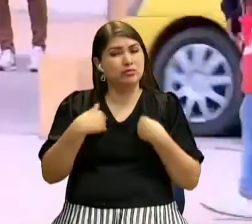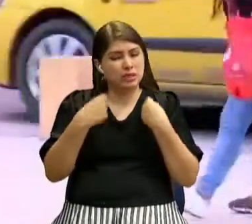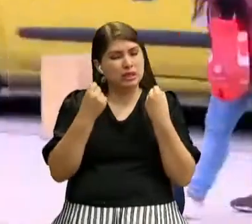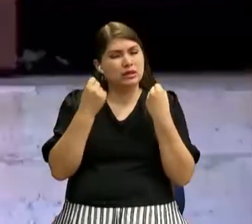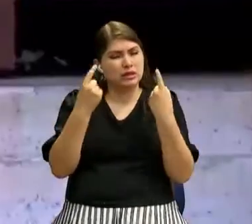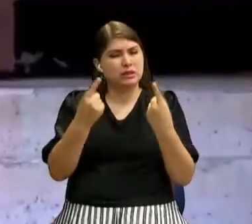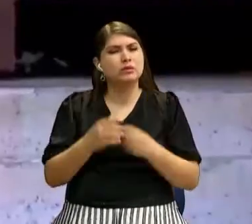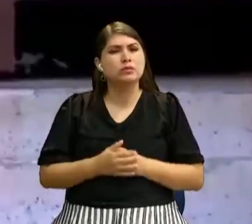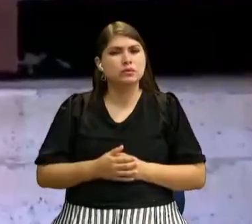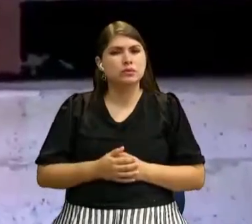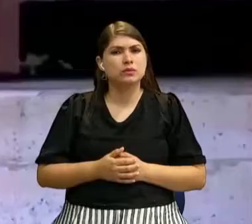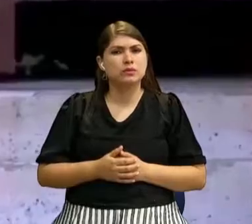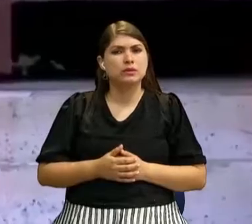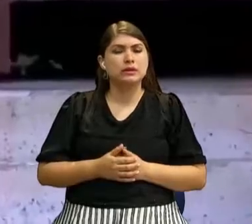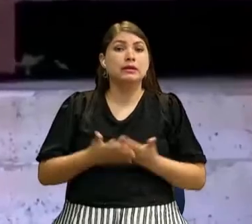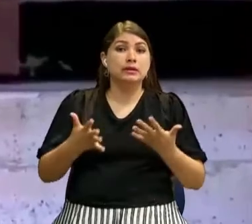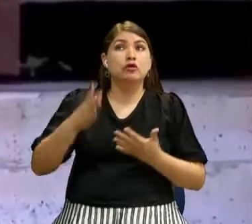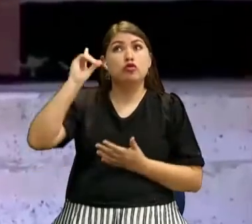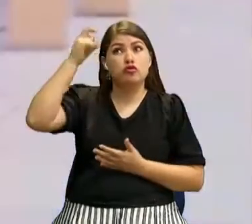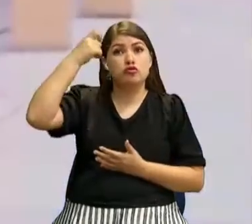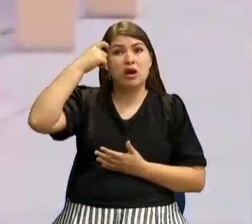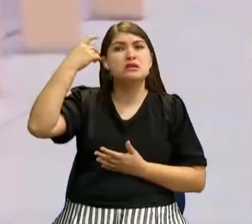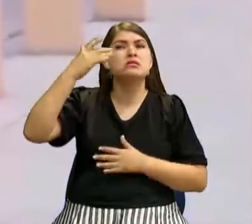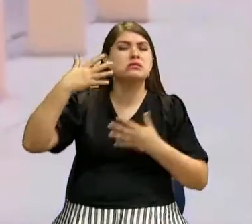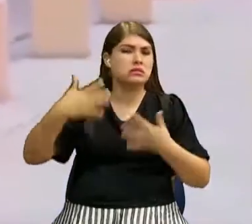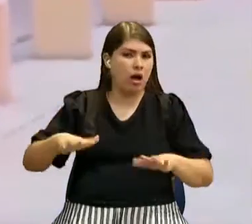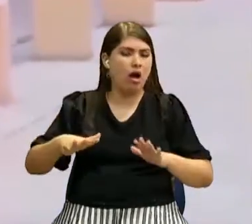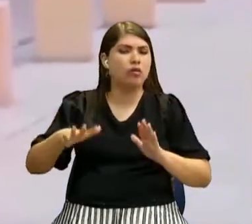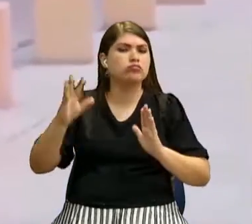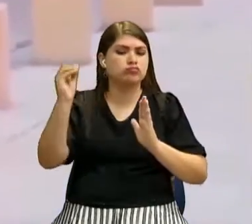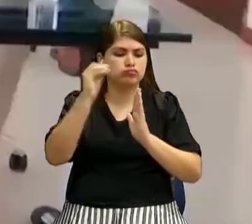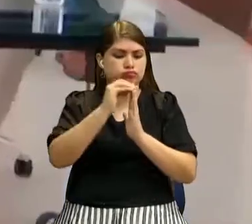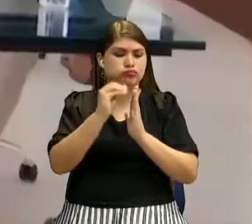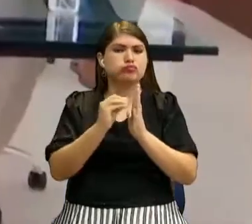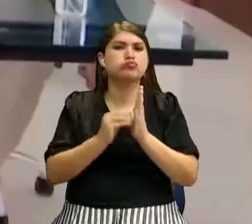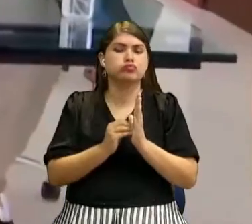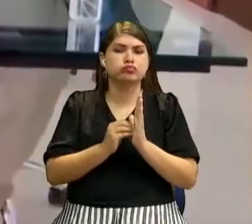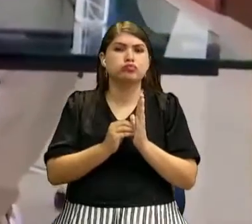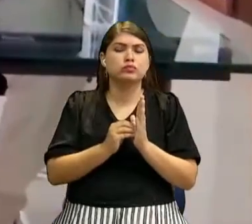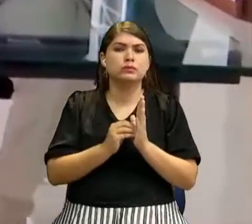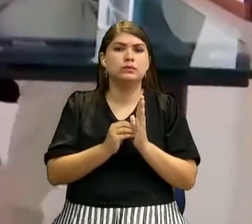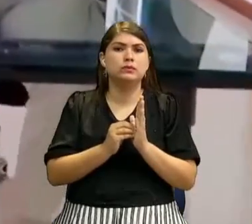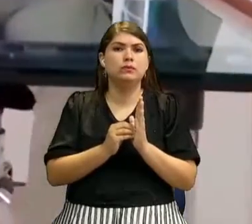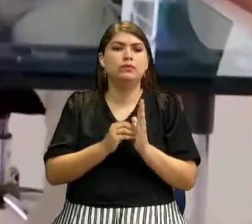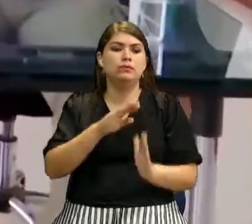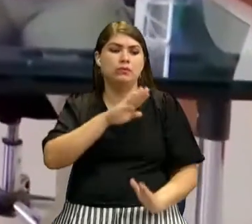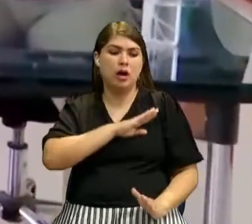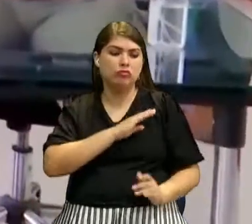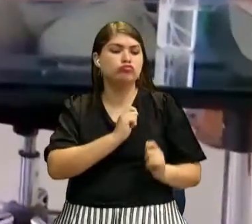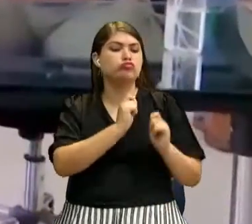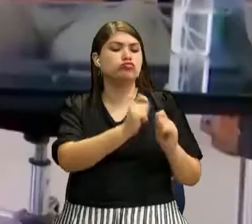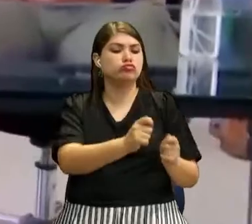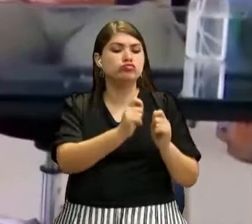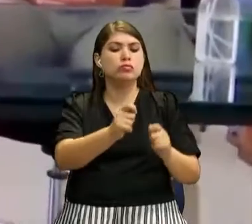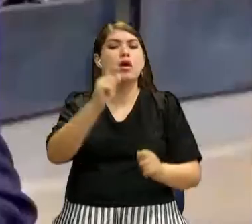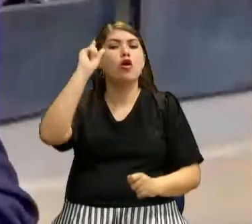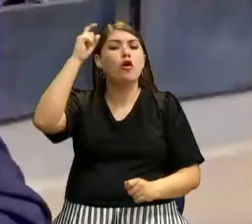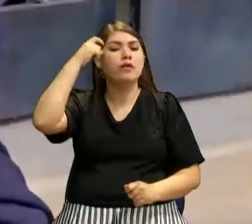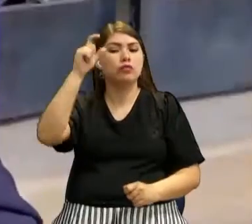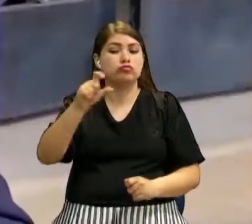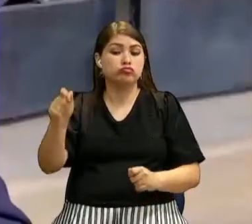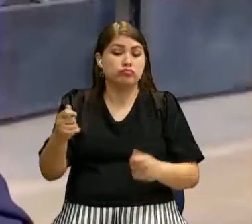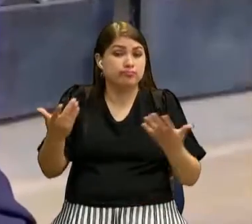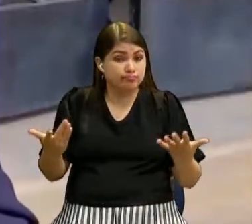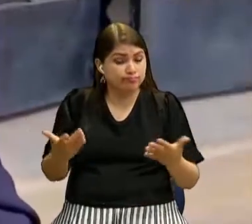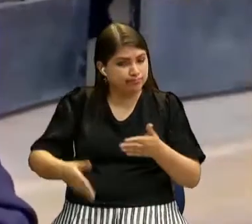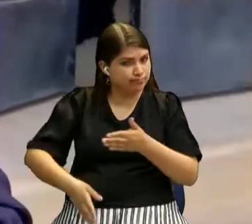entiendo, y el gobierno ya estableció, le dio facultades a los alcaldes, a los gobernadores. Vamos